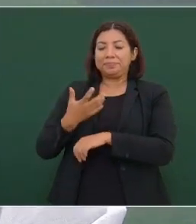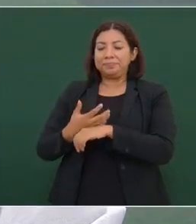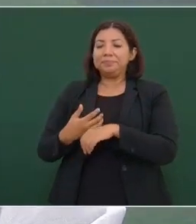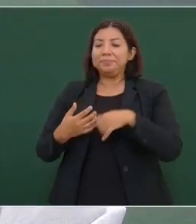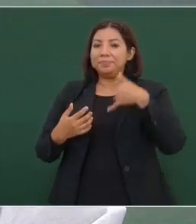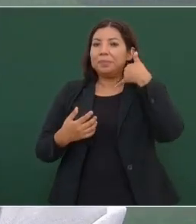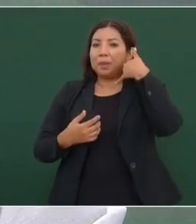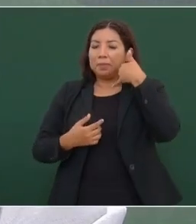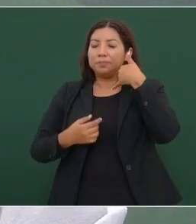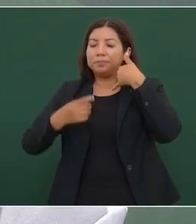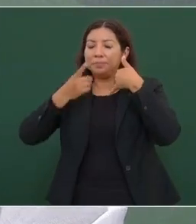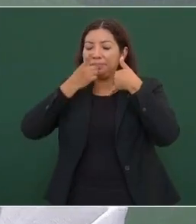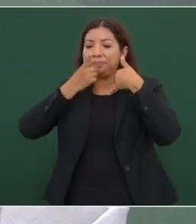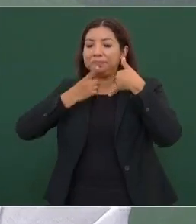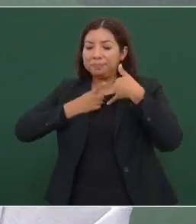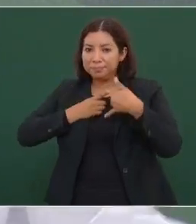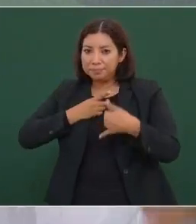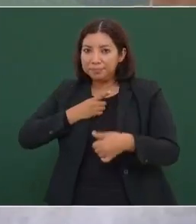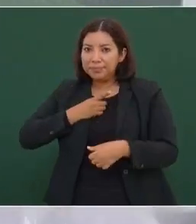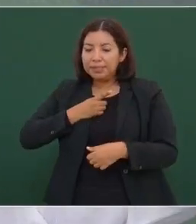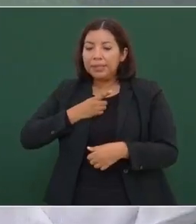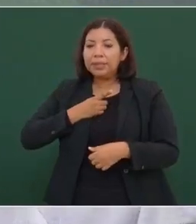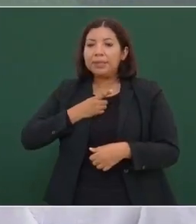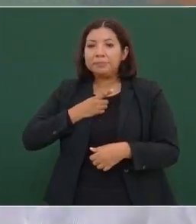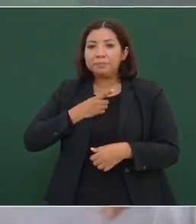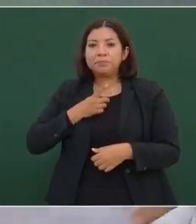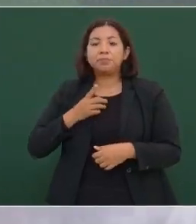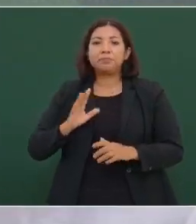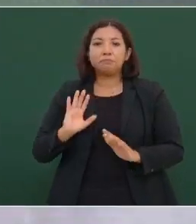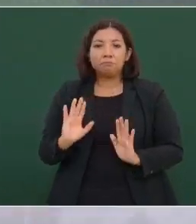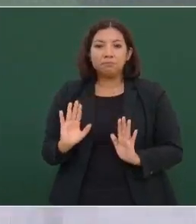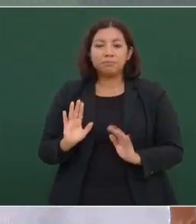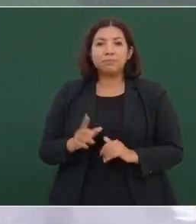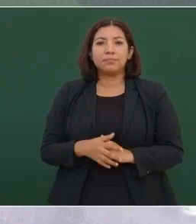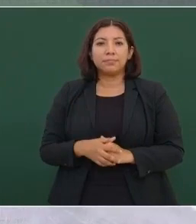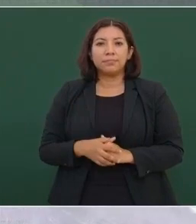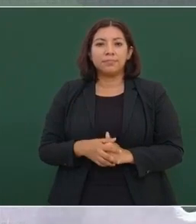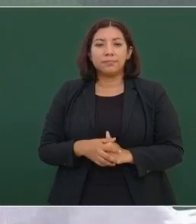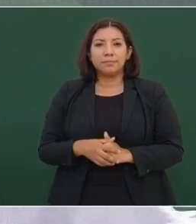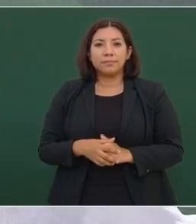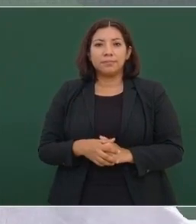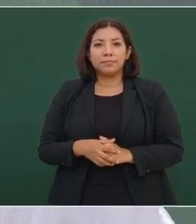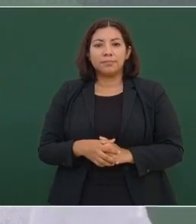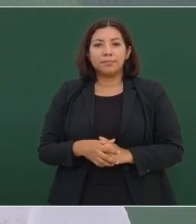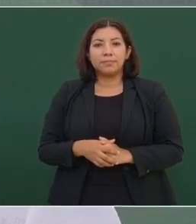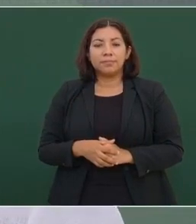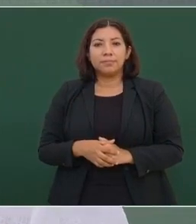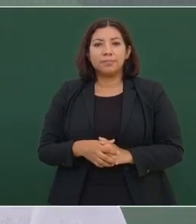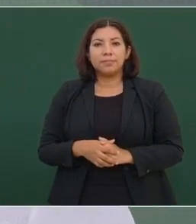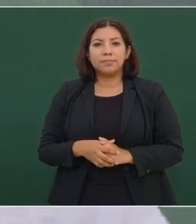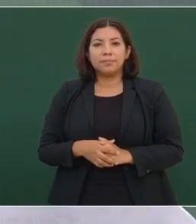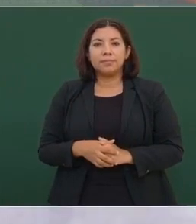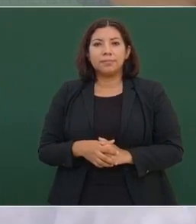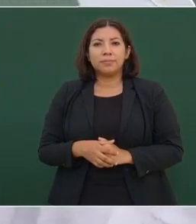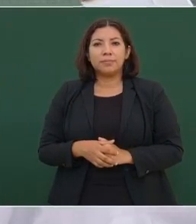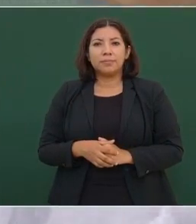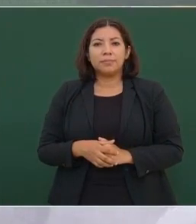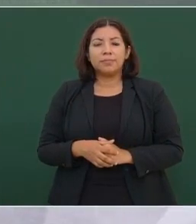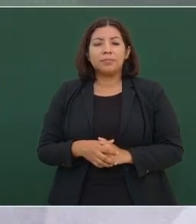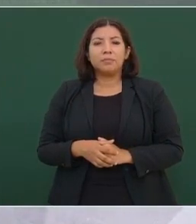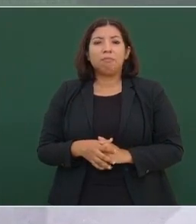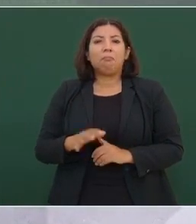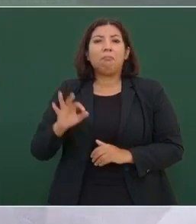que tenía contemplada la posibilidad de grabar las remesas